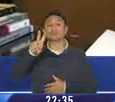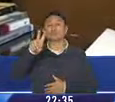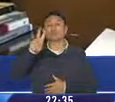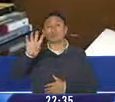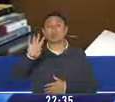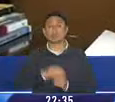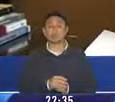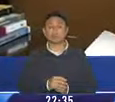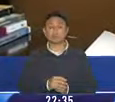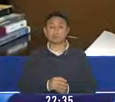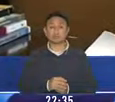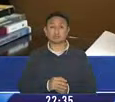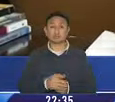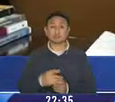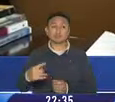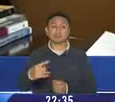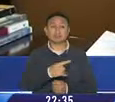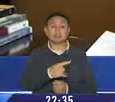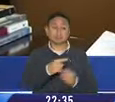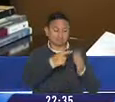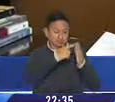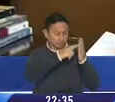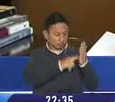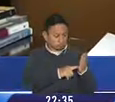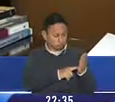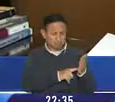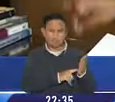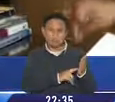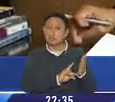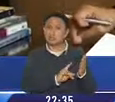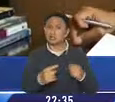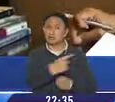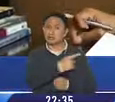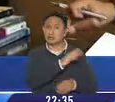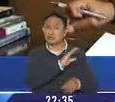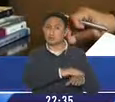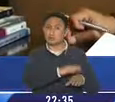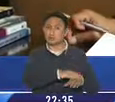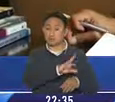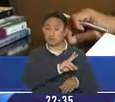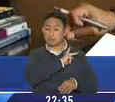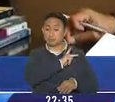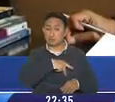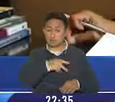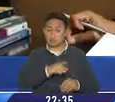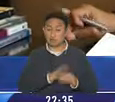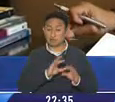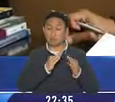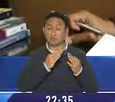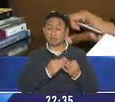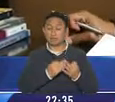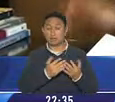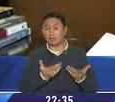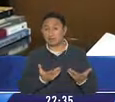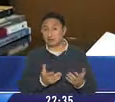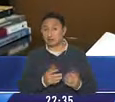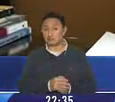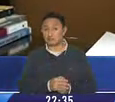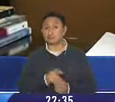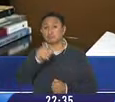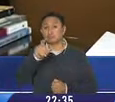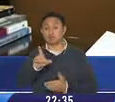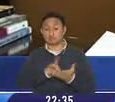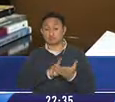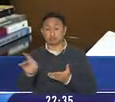no establece en ninguna parte que por estos temas personales, familiares, domésticos, sea causal